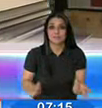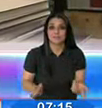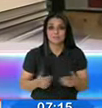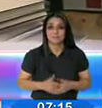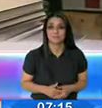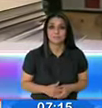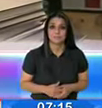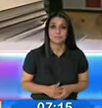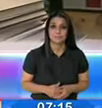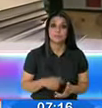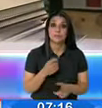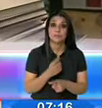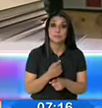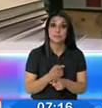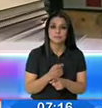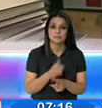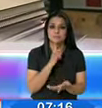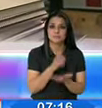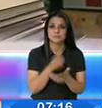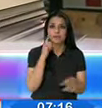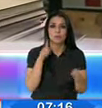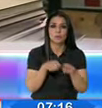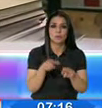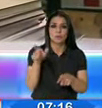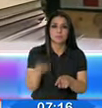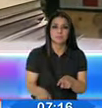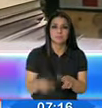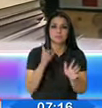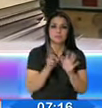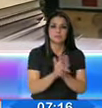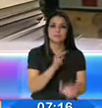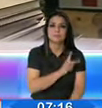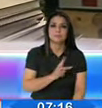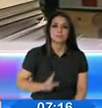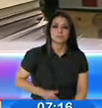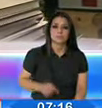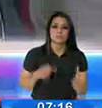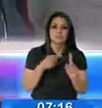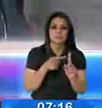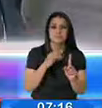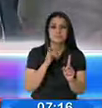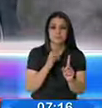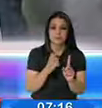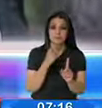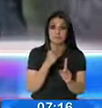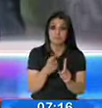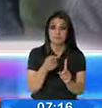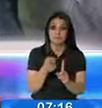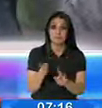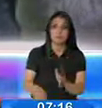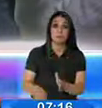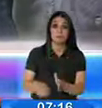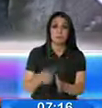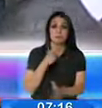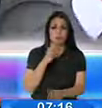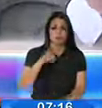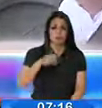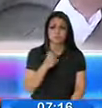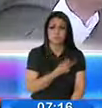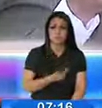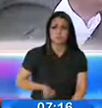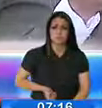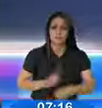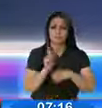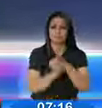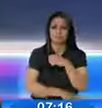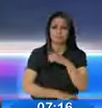sentido. Con este criterio coincide el acusador particular del caso, César Montúfar. Pese a que desde la defensa de Glass argumenta que el vicepresidente fue